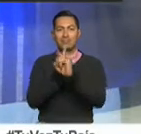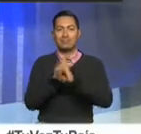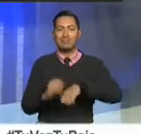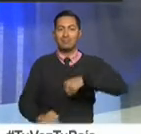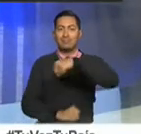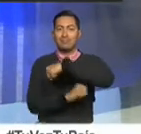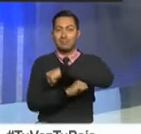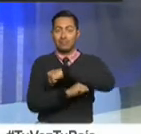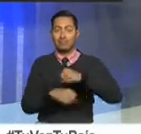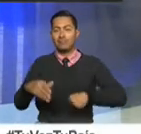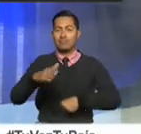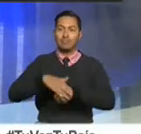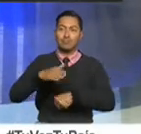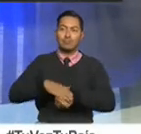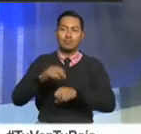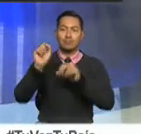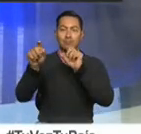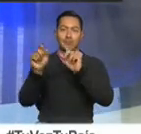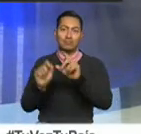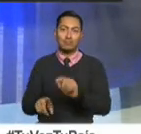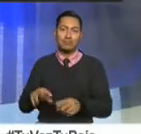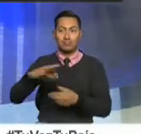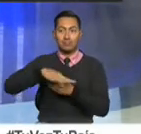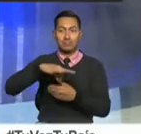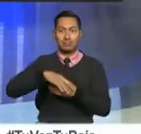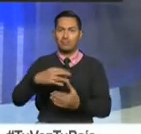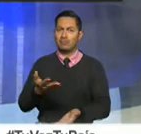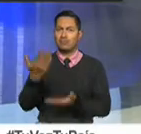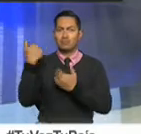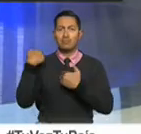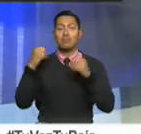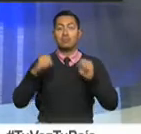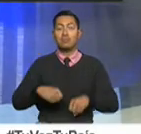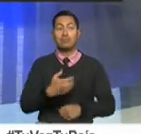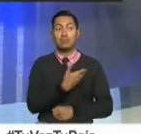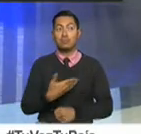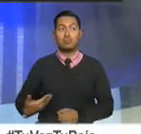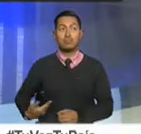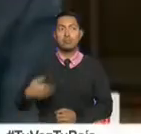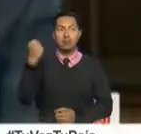el llamado a la consulta popular es una opción a la que, como primer mandatario, tiene derecho.